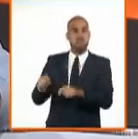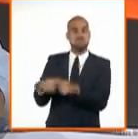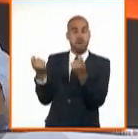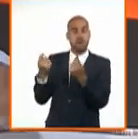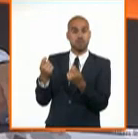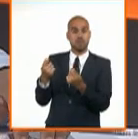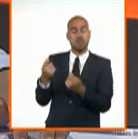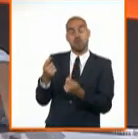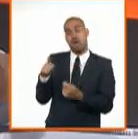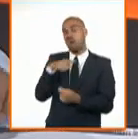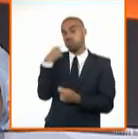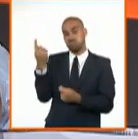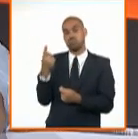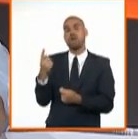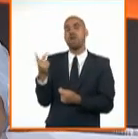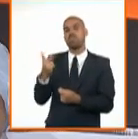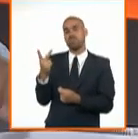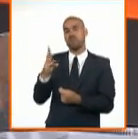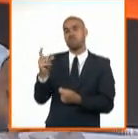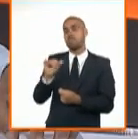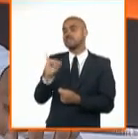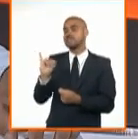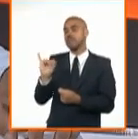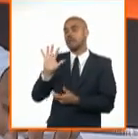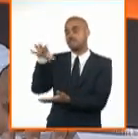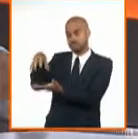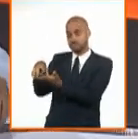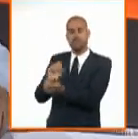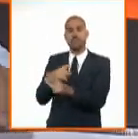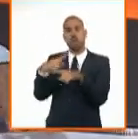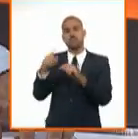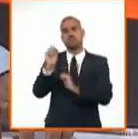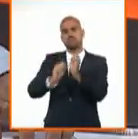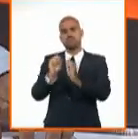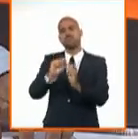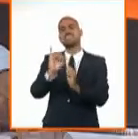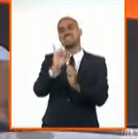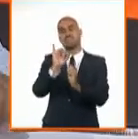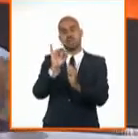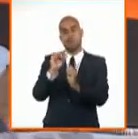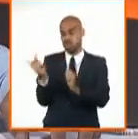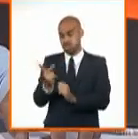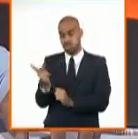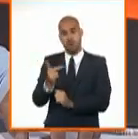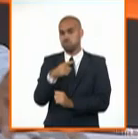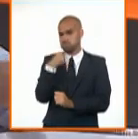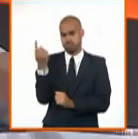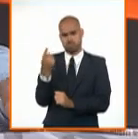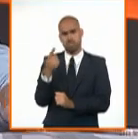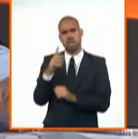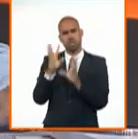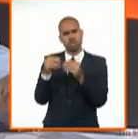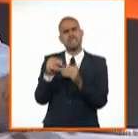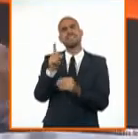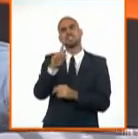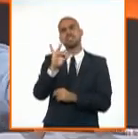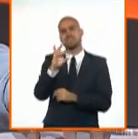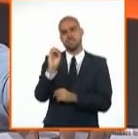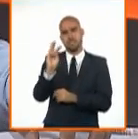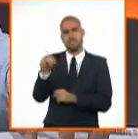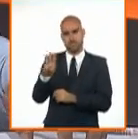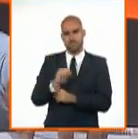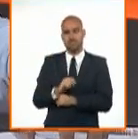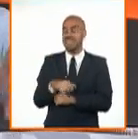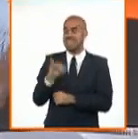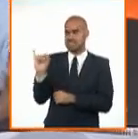perdimos la unidad número seis y la unidad número siete son 170 nuevas la unidad 6 - dañada pero que